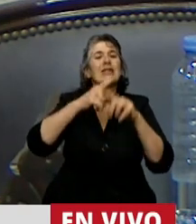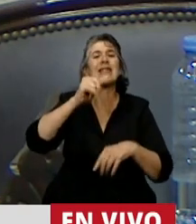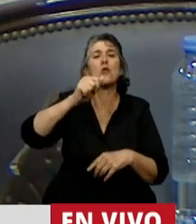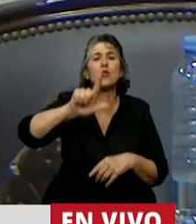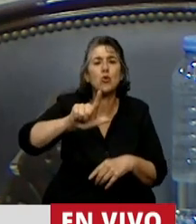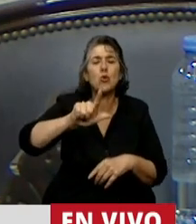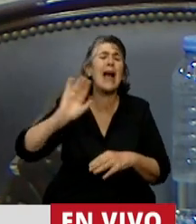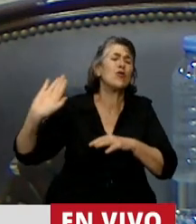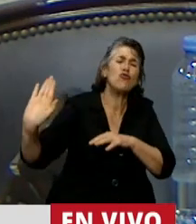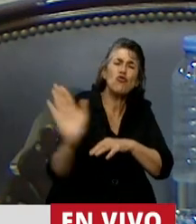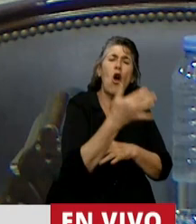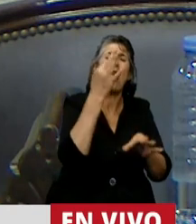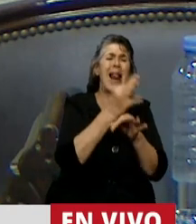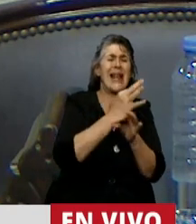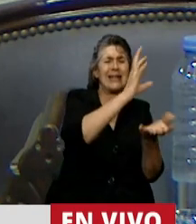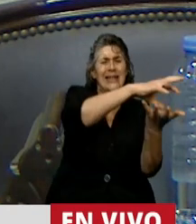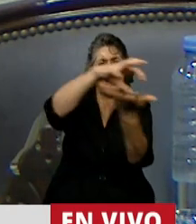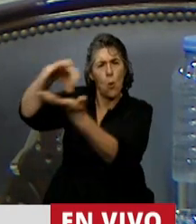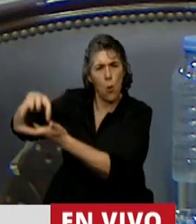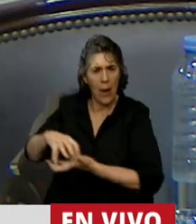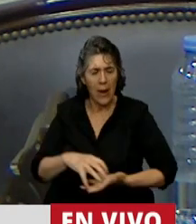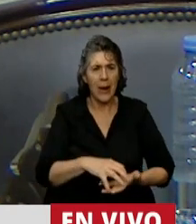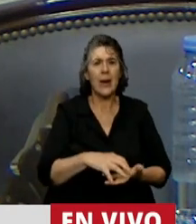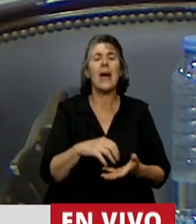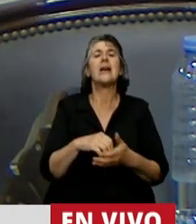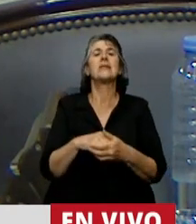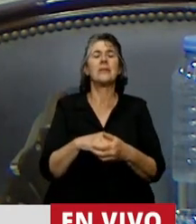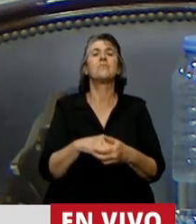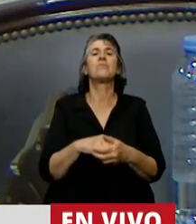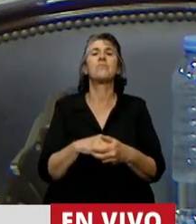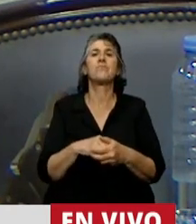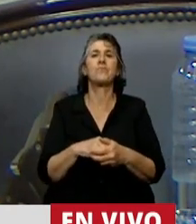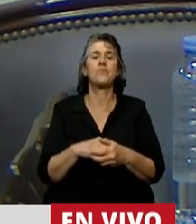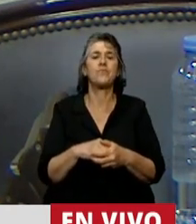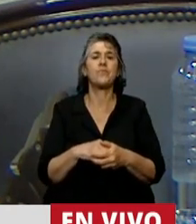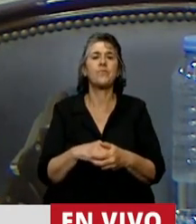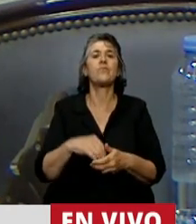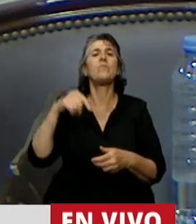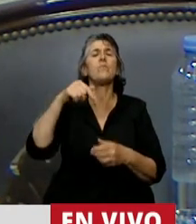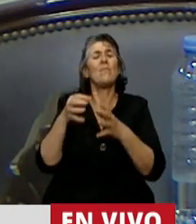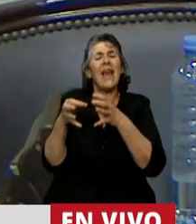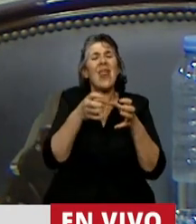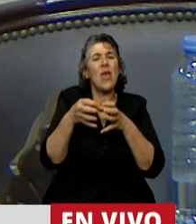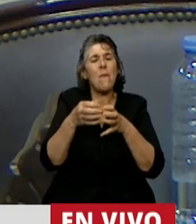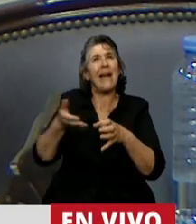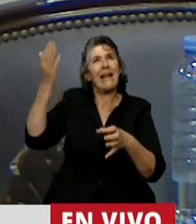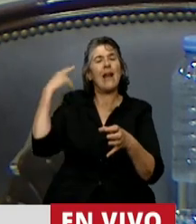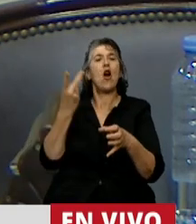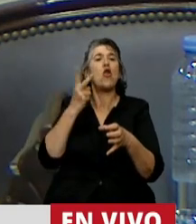instituciones educativas, que permeen en la sociedad y en sus instituciones. Del debate del